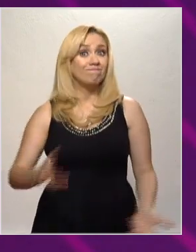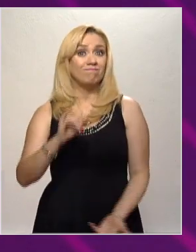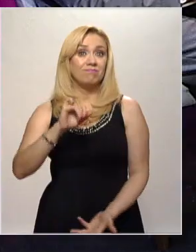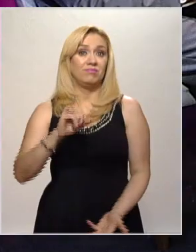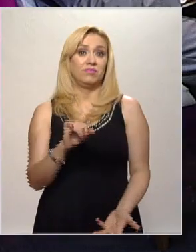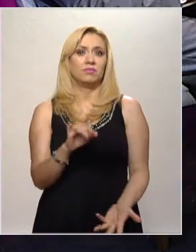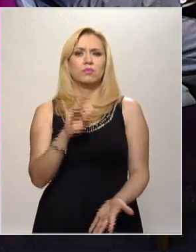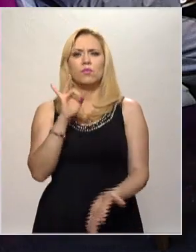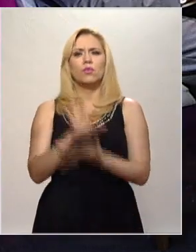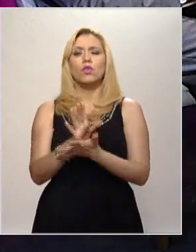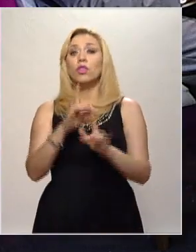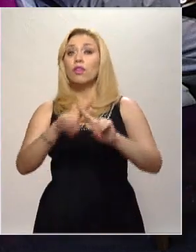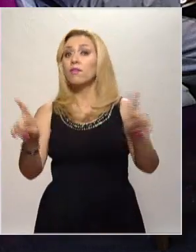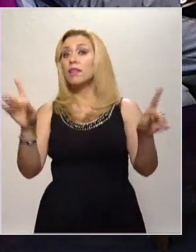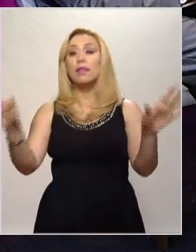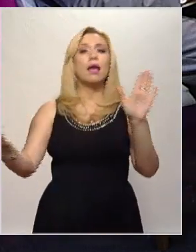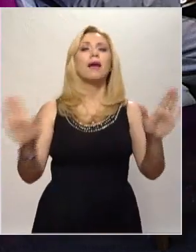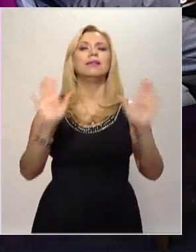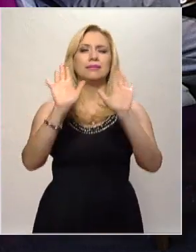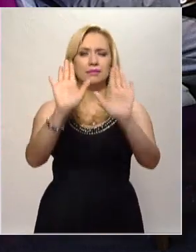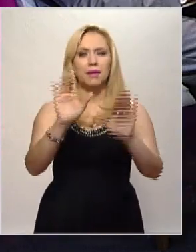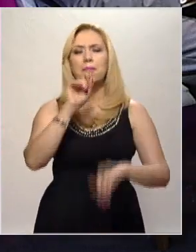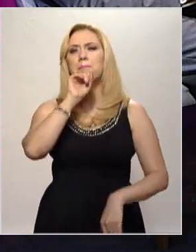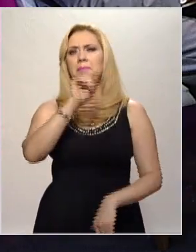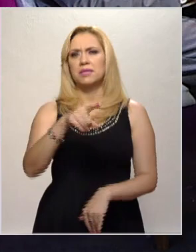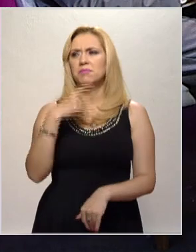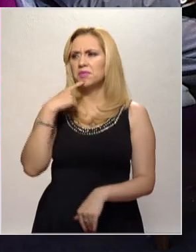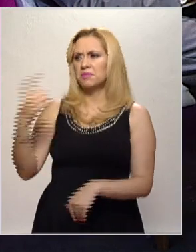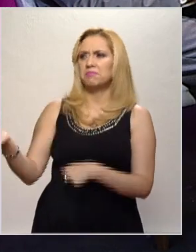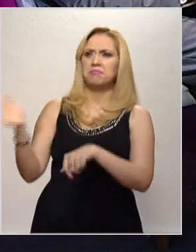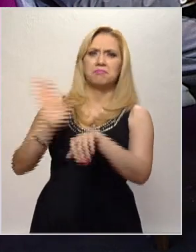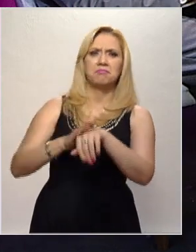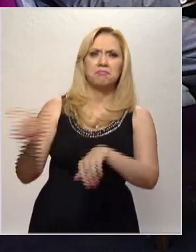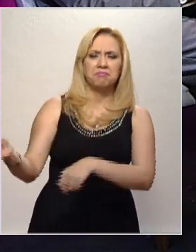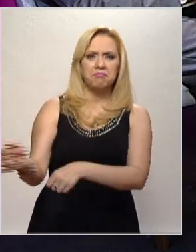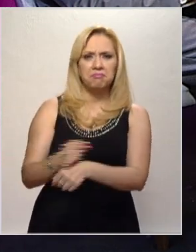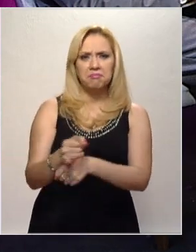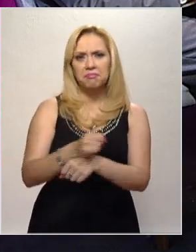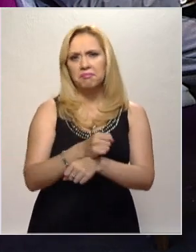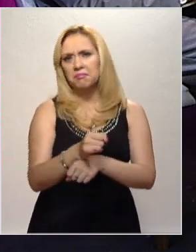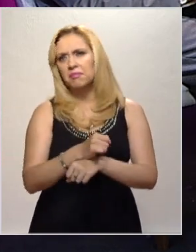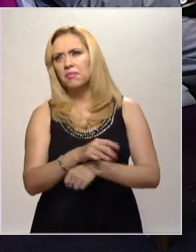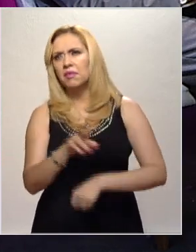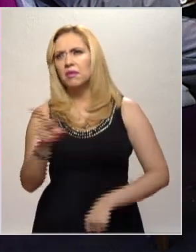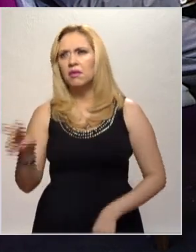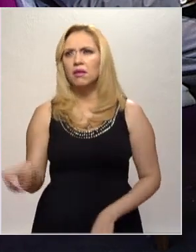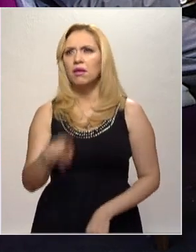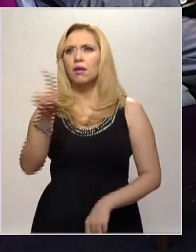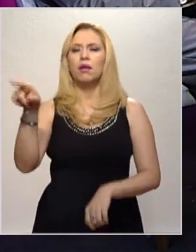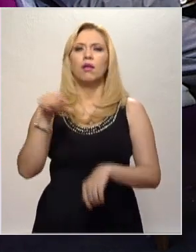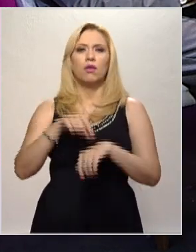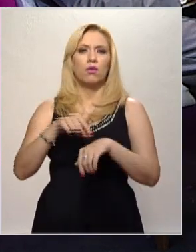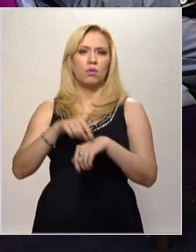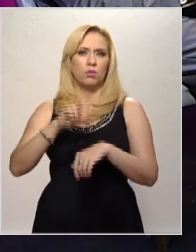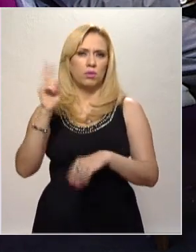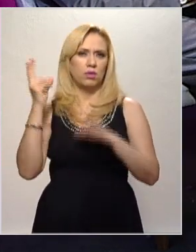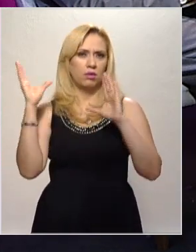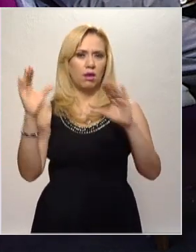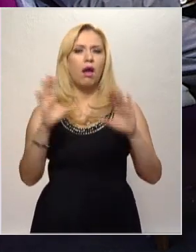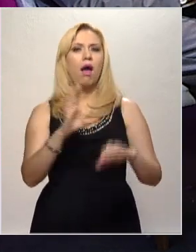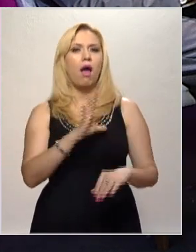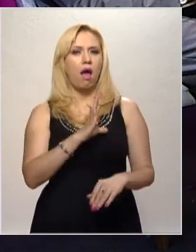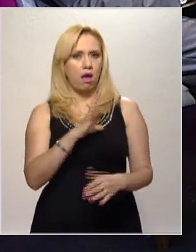que sepan cuál es la diferencia, lo mismo lo ha reportado Roberto en sus investigaciones. Durante la formación médica hay un disciplinamiento de